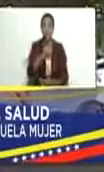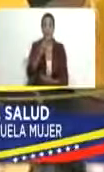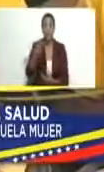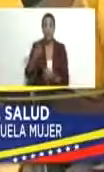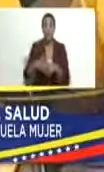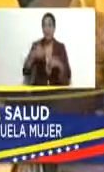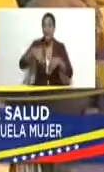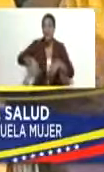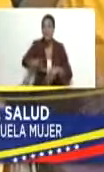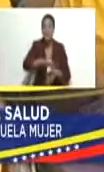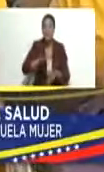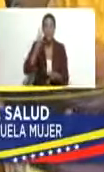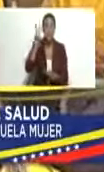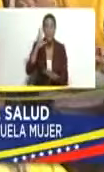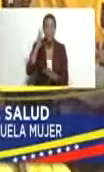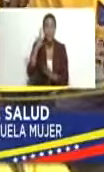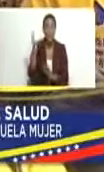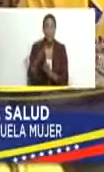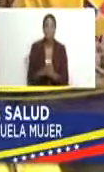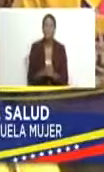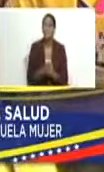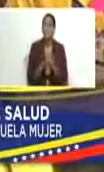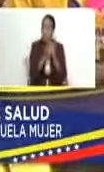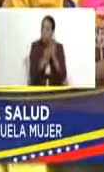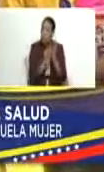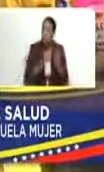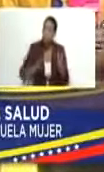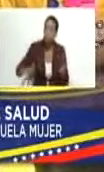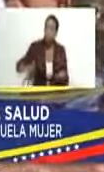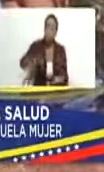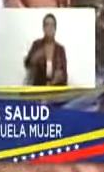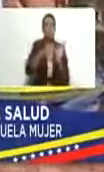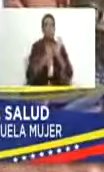desde Venezuela. Desde Venezuela para el mundo.